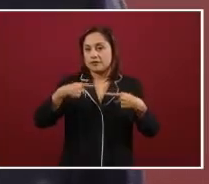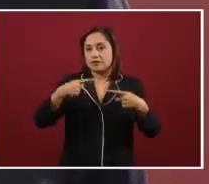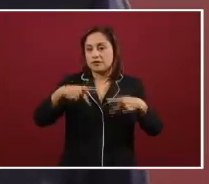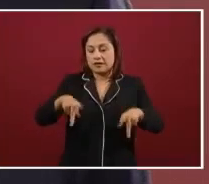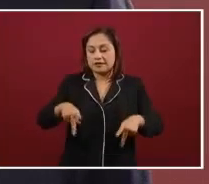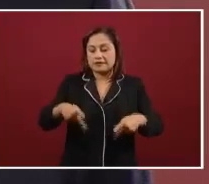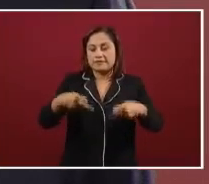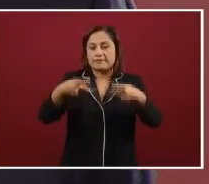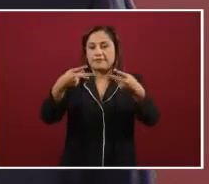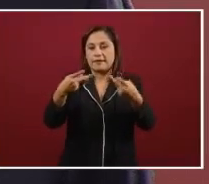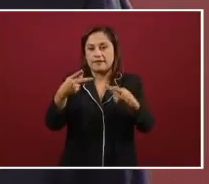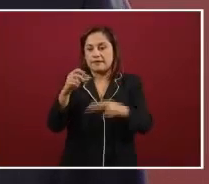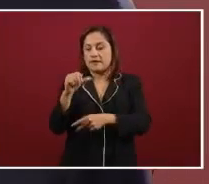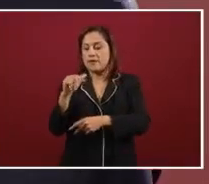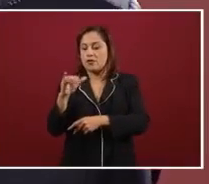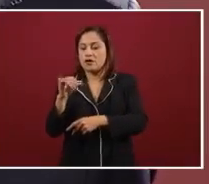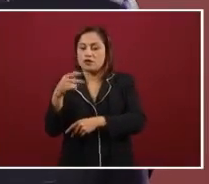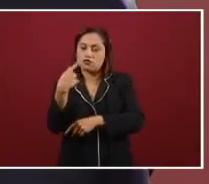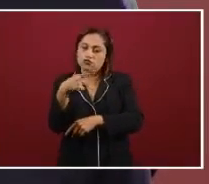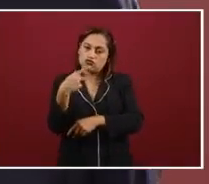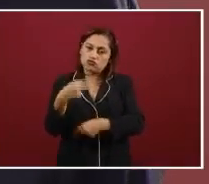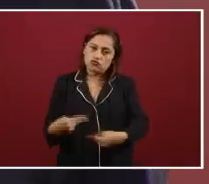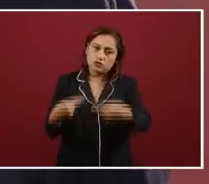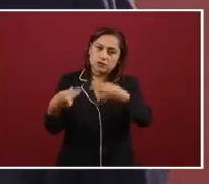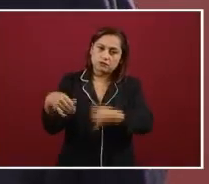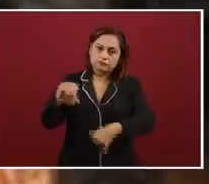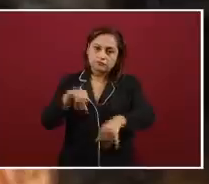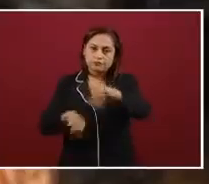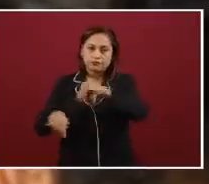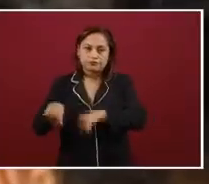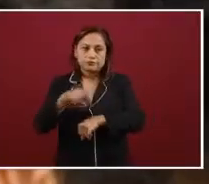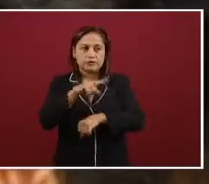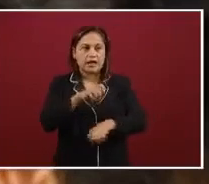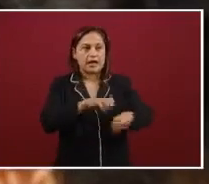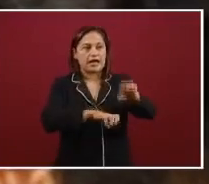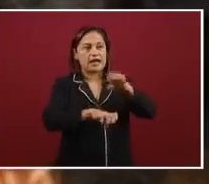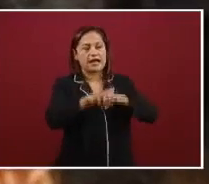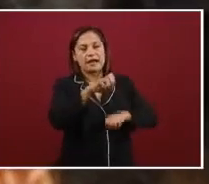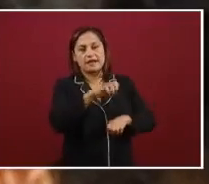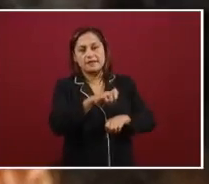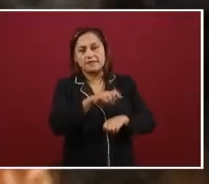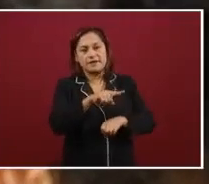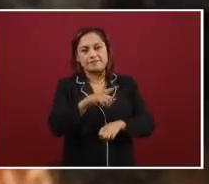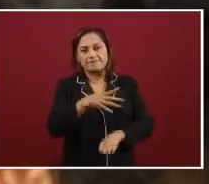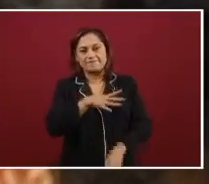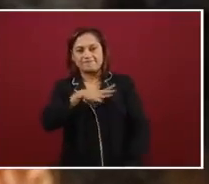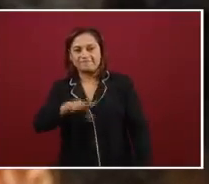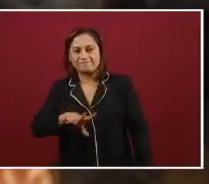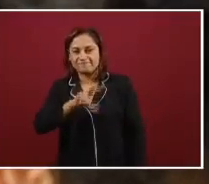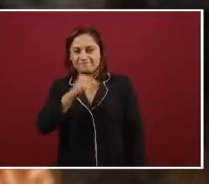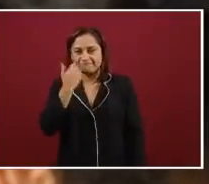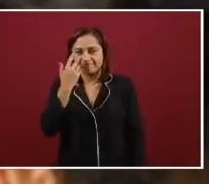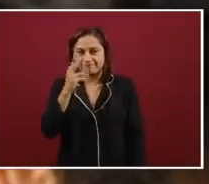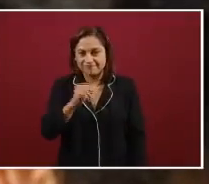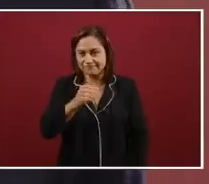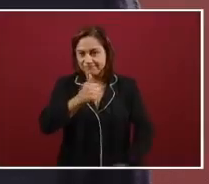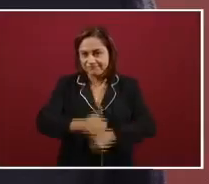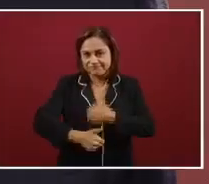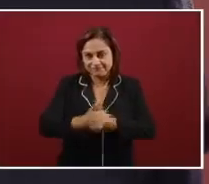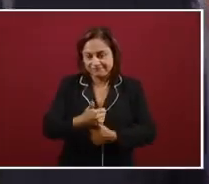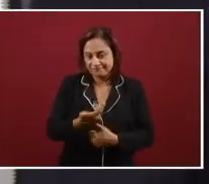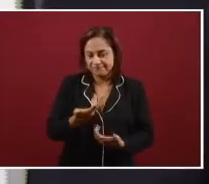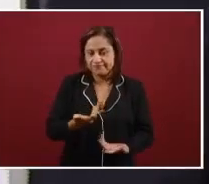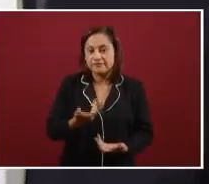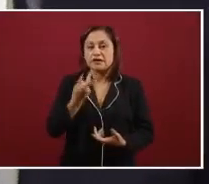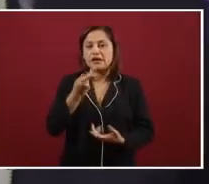planta. Todo eso está debatiéndose, se está analizando, y